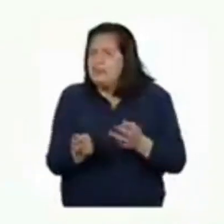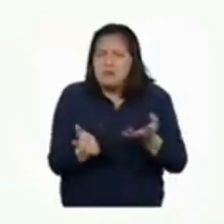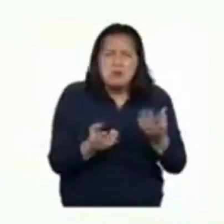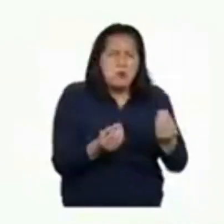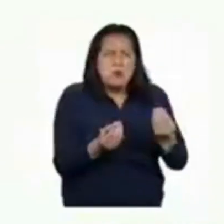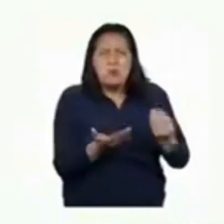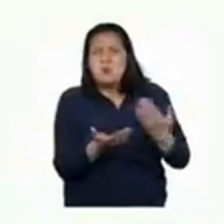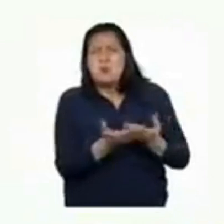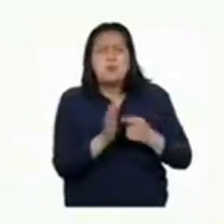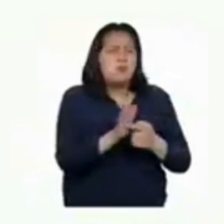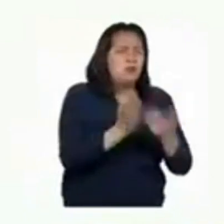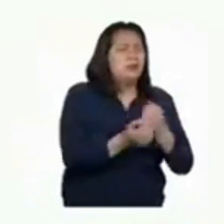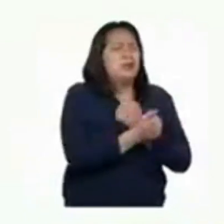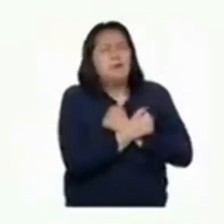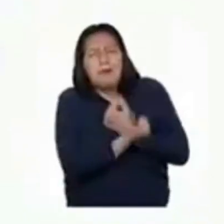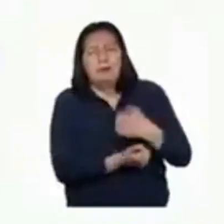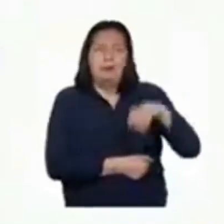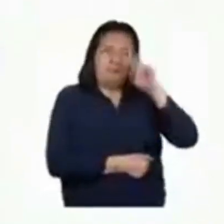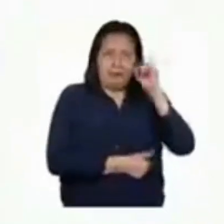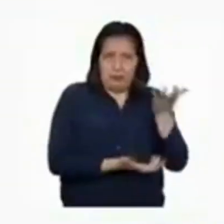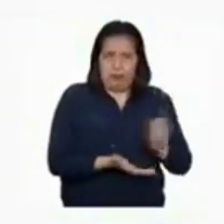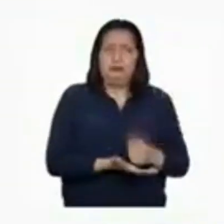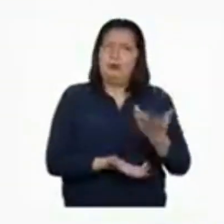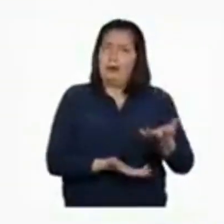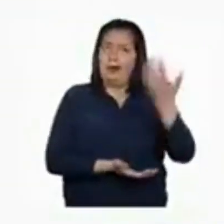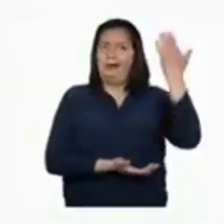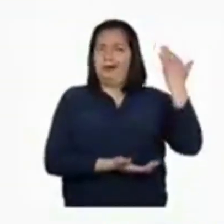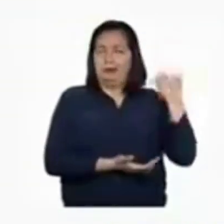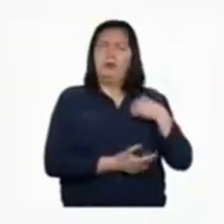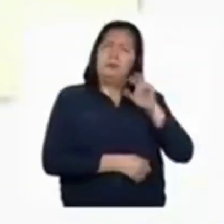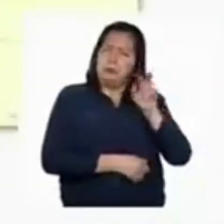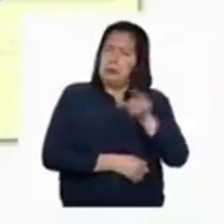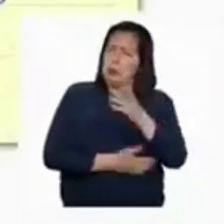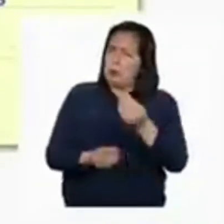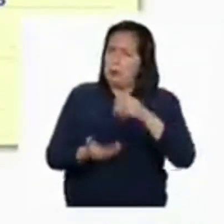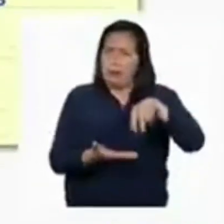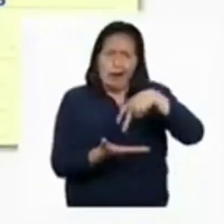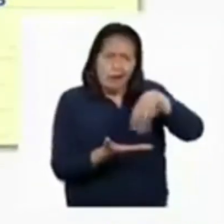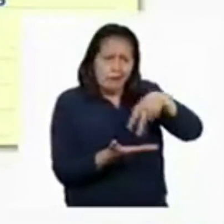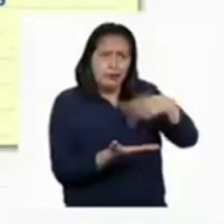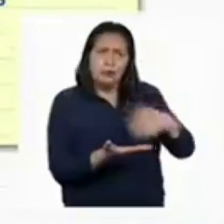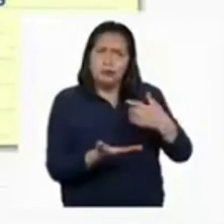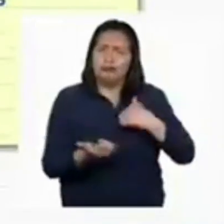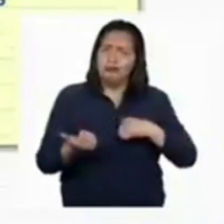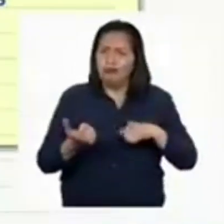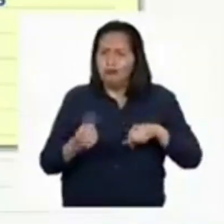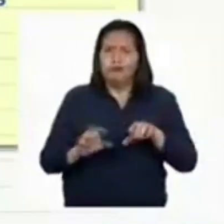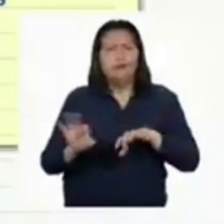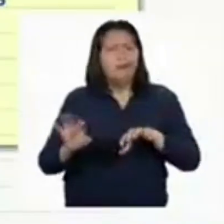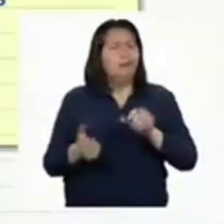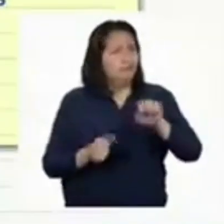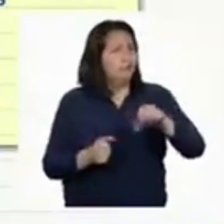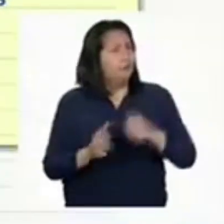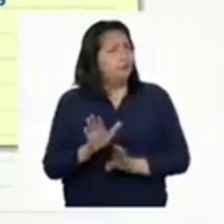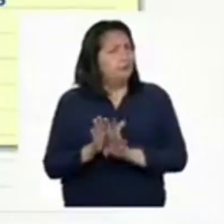que podemos demostrar que queremos a nuestro país. En la actividad pasada pudimos ver cómo la danza era una expresión artística importante